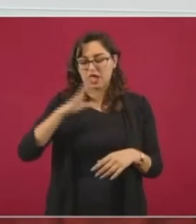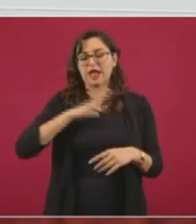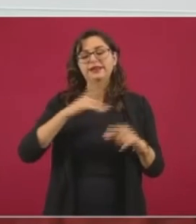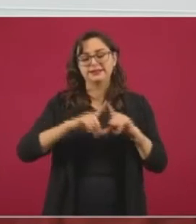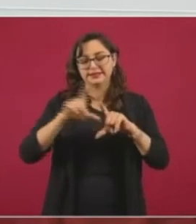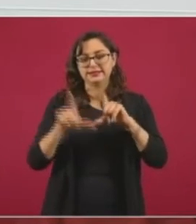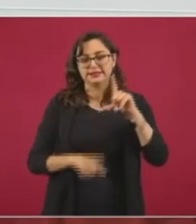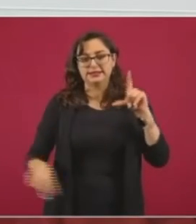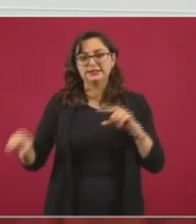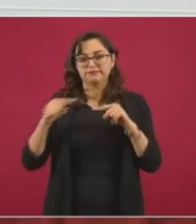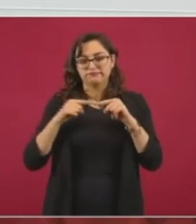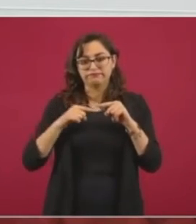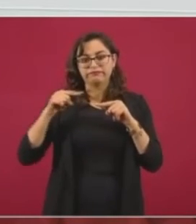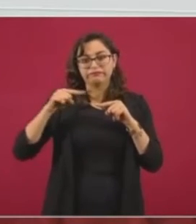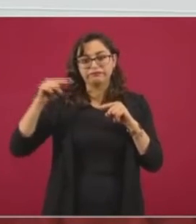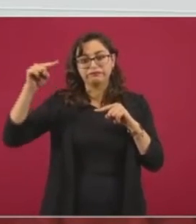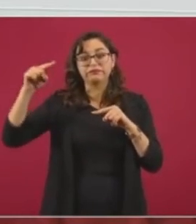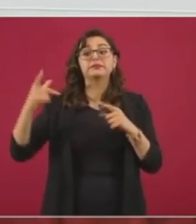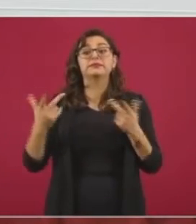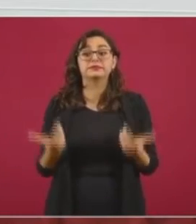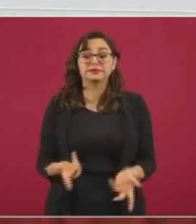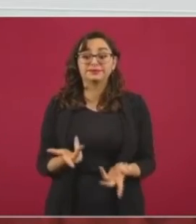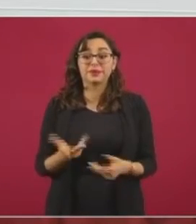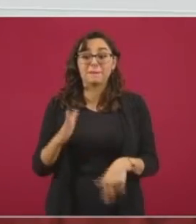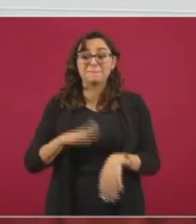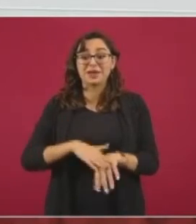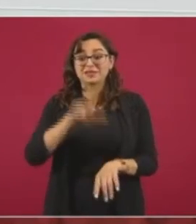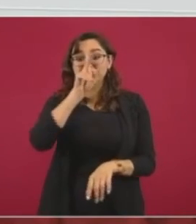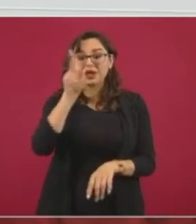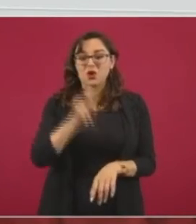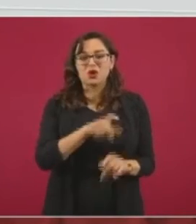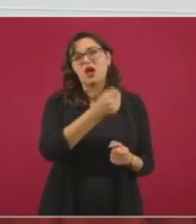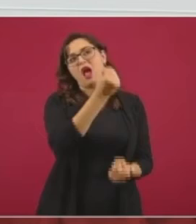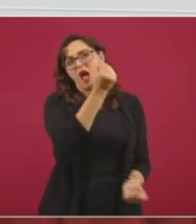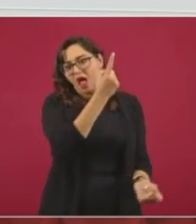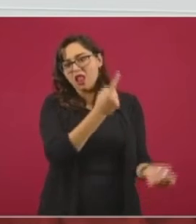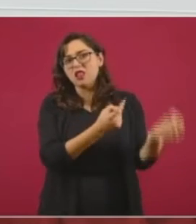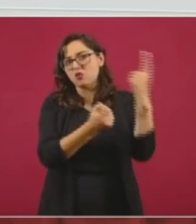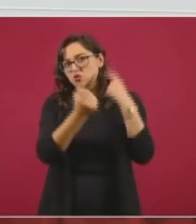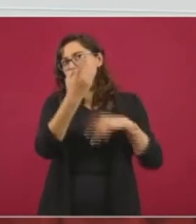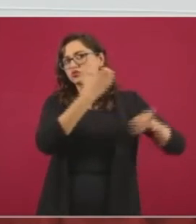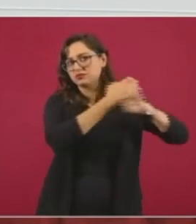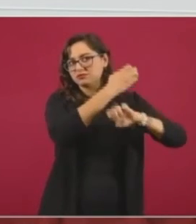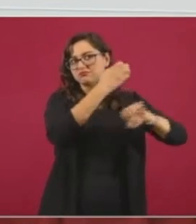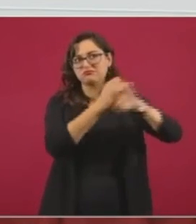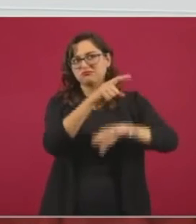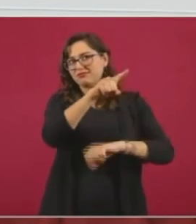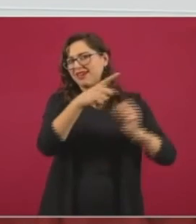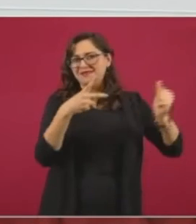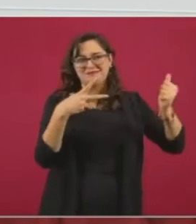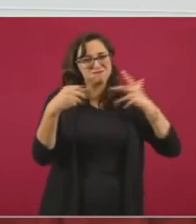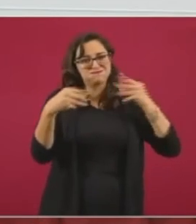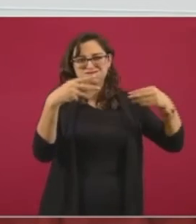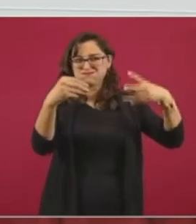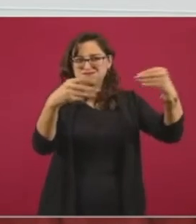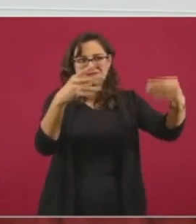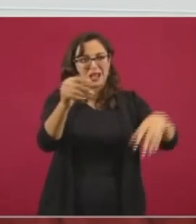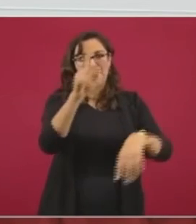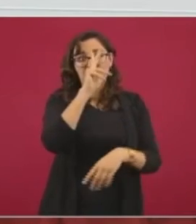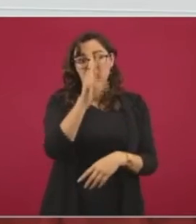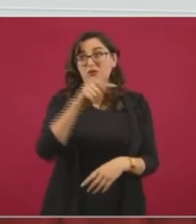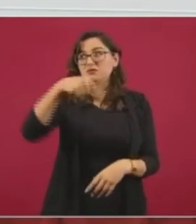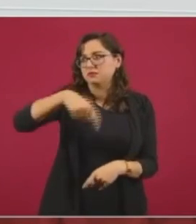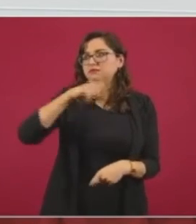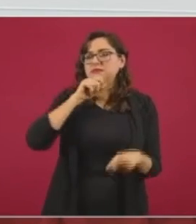nacional, a expensas particularmente de los estados que ya hemos explicado, incluyendo a la Ciudad